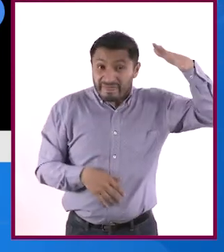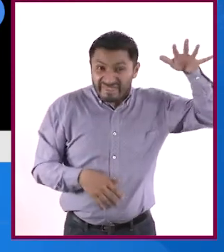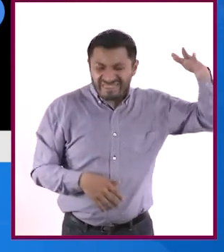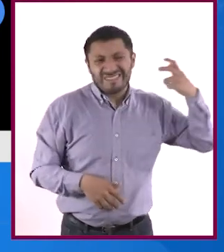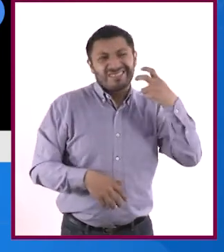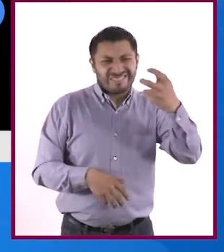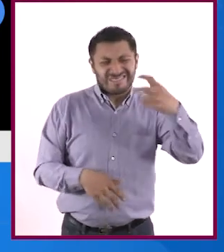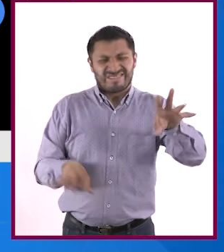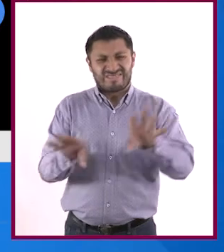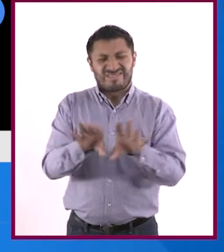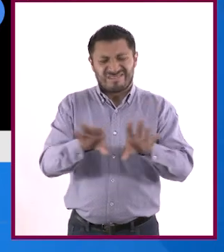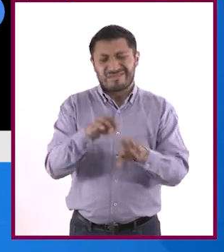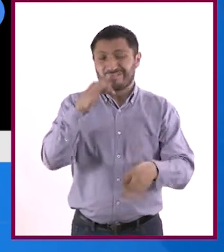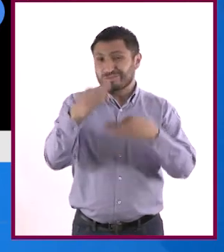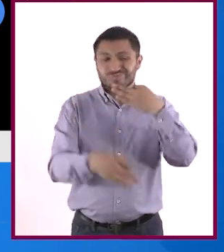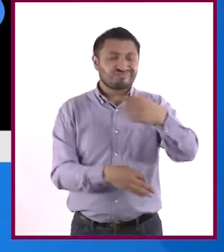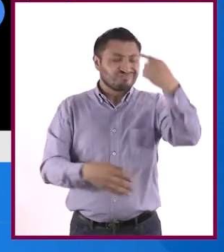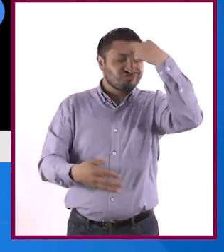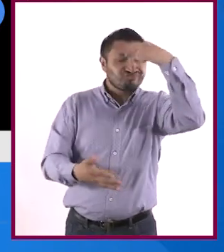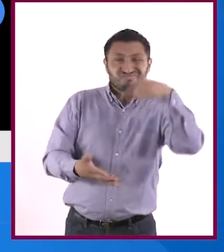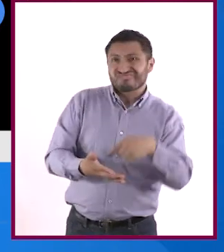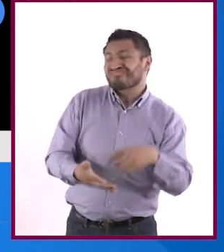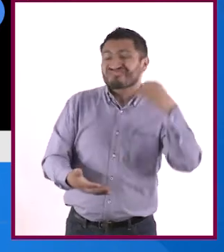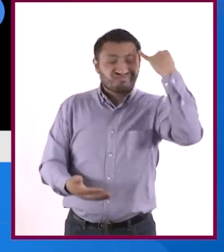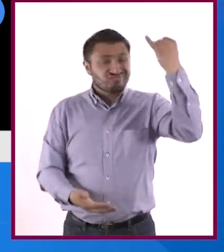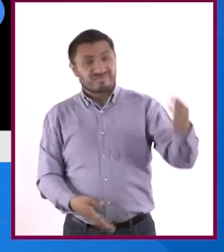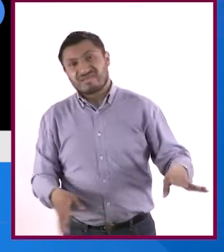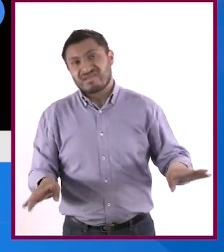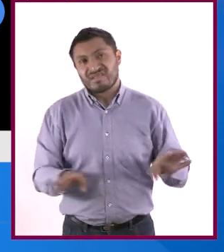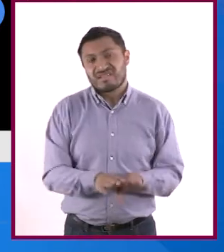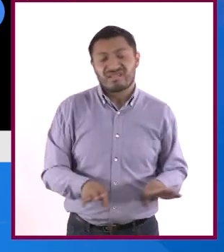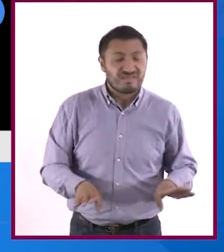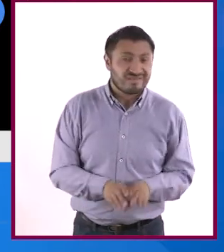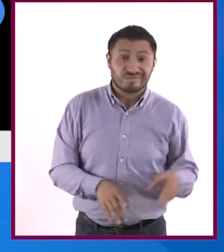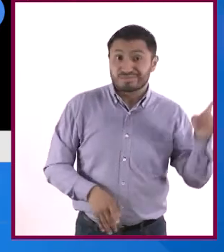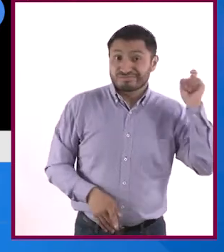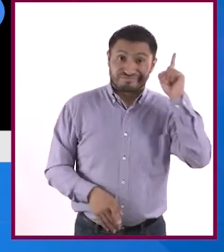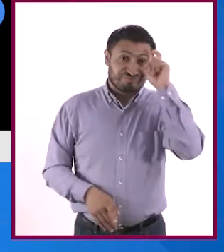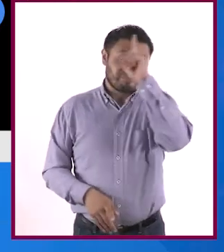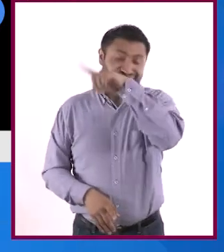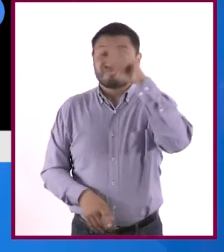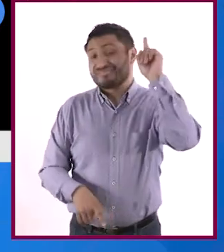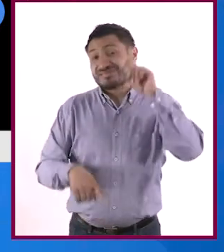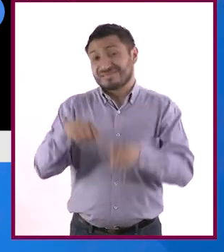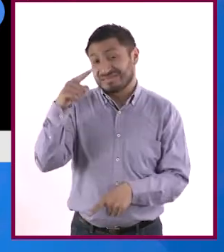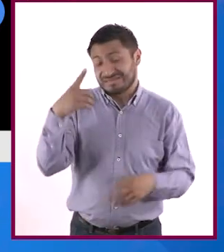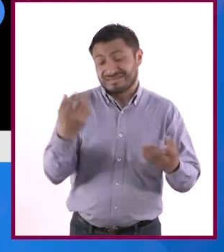como toda creencia, como toda actitud, es muy difícil de combatir, ¿no?